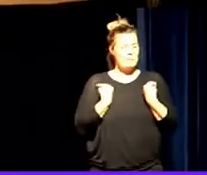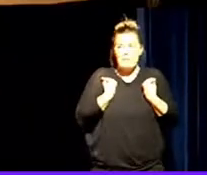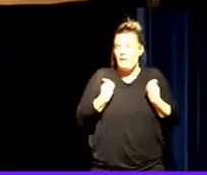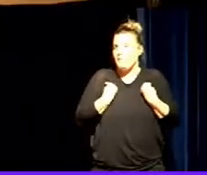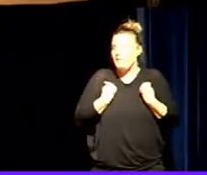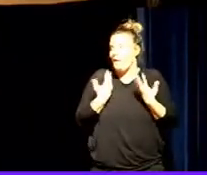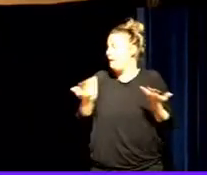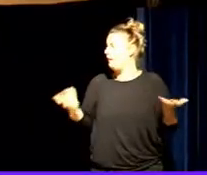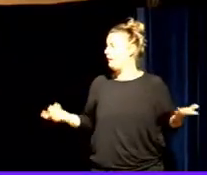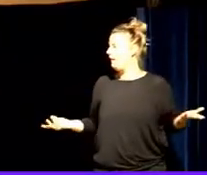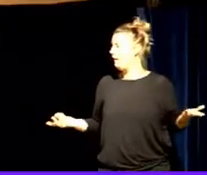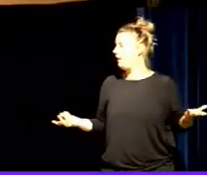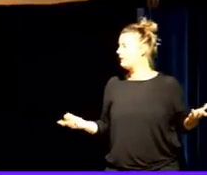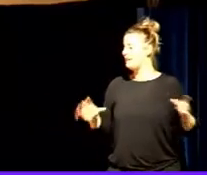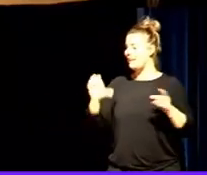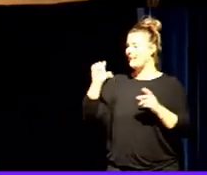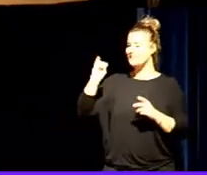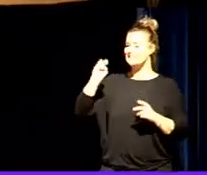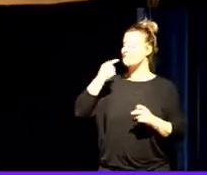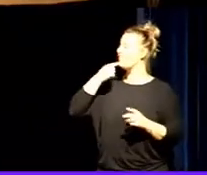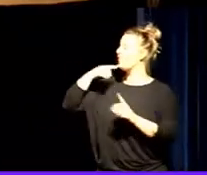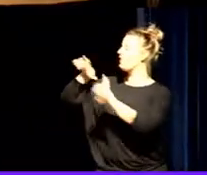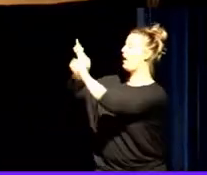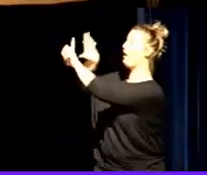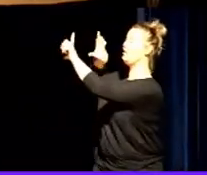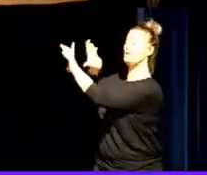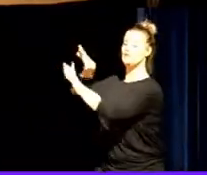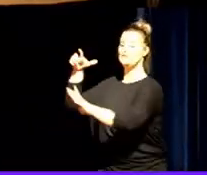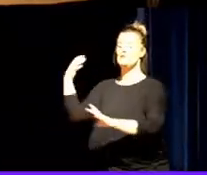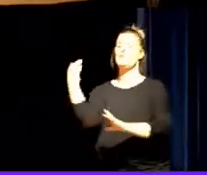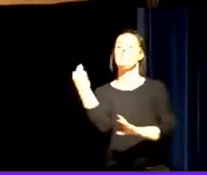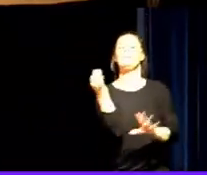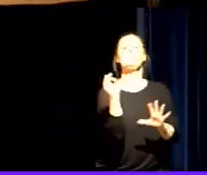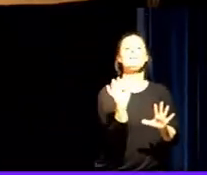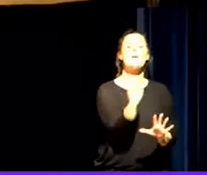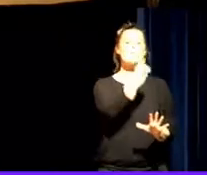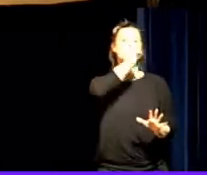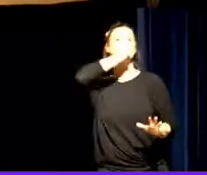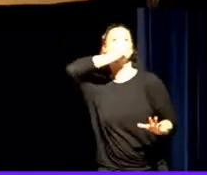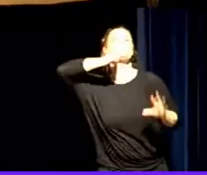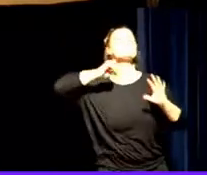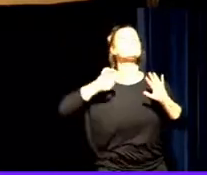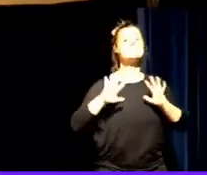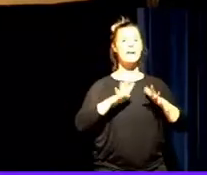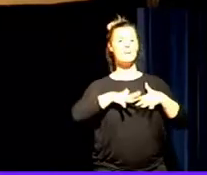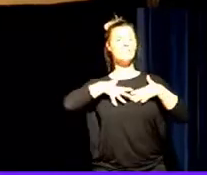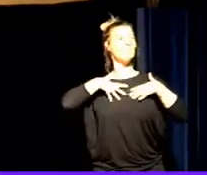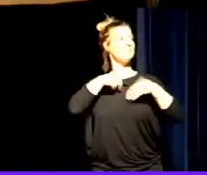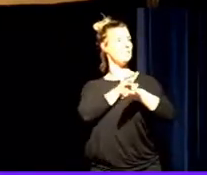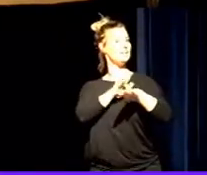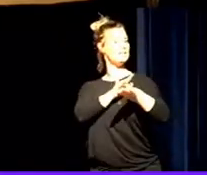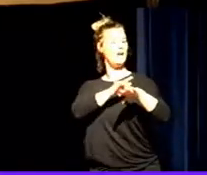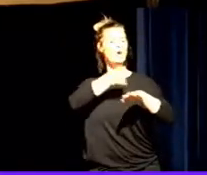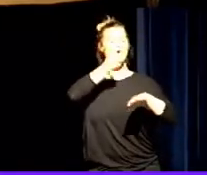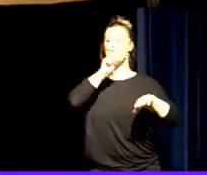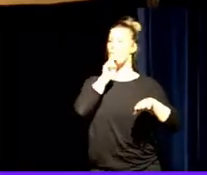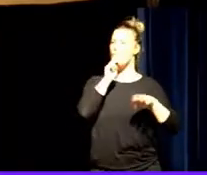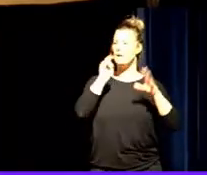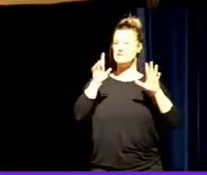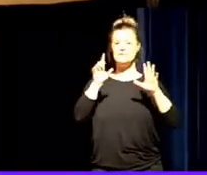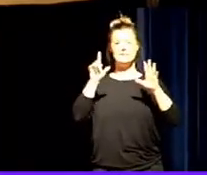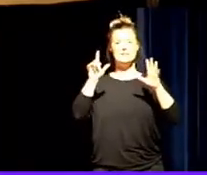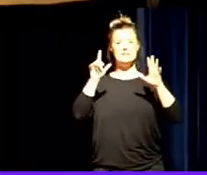ver, además ponía, tenemos bienestar digital, ¿cómo es ongizate